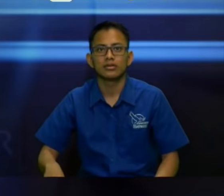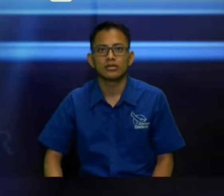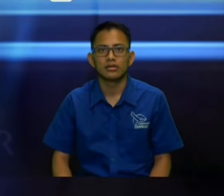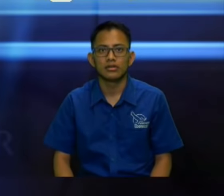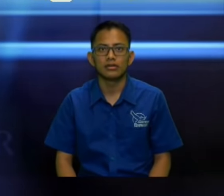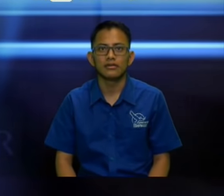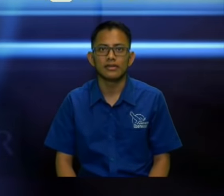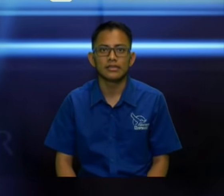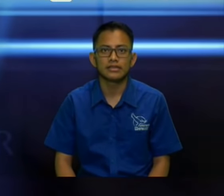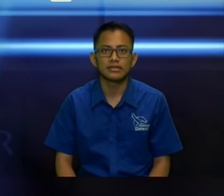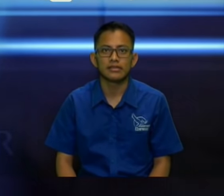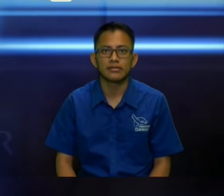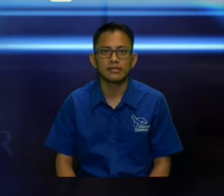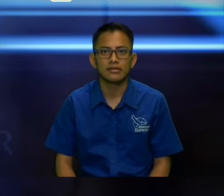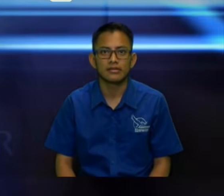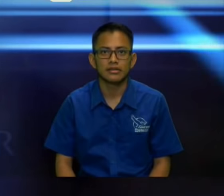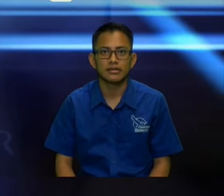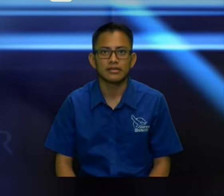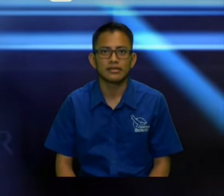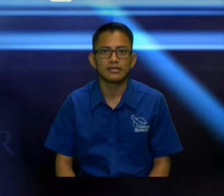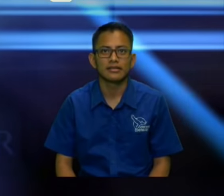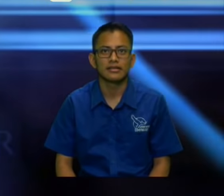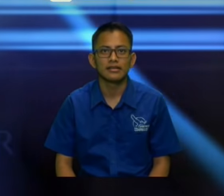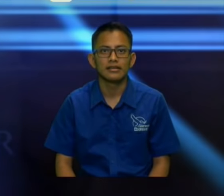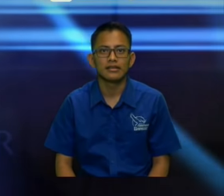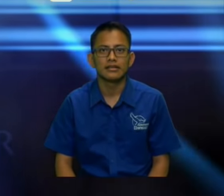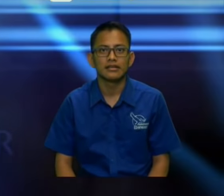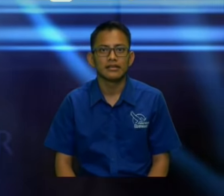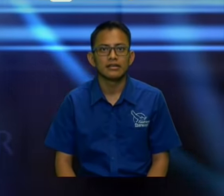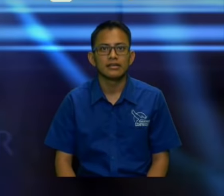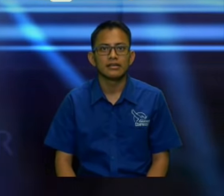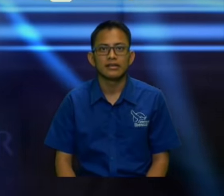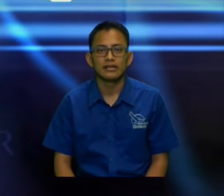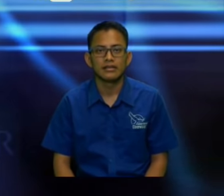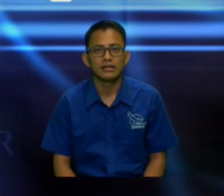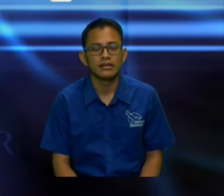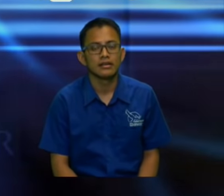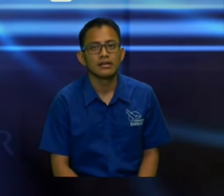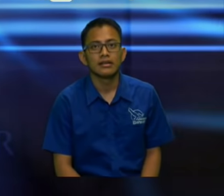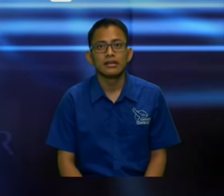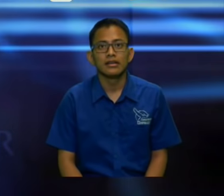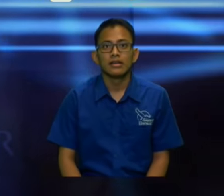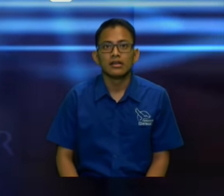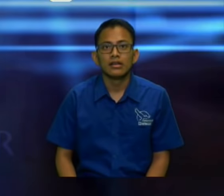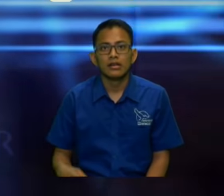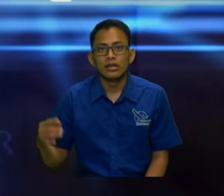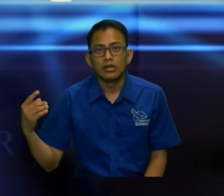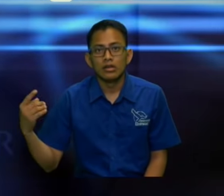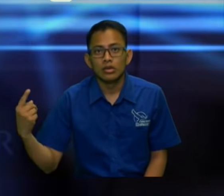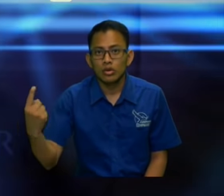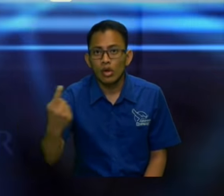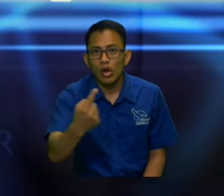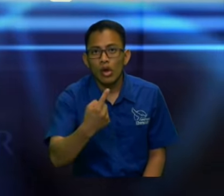todo lo digno, todo lo justo, todo lo